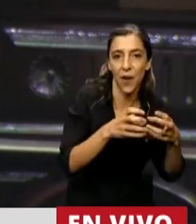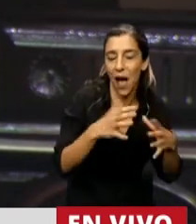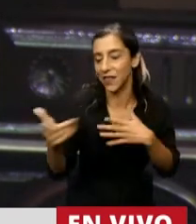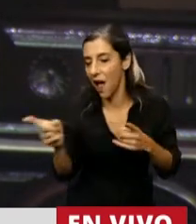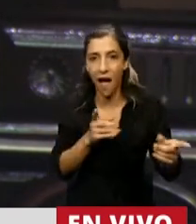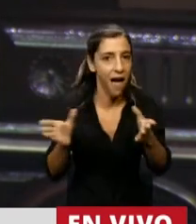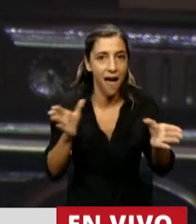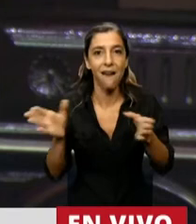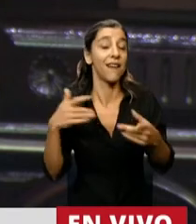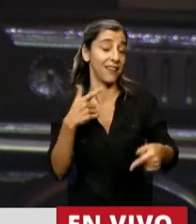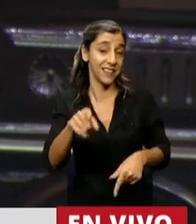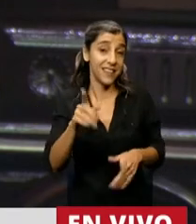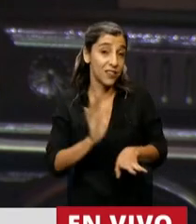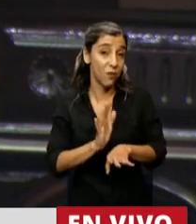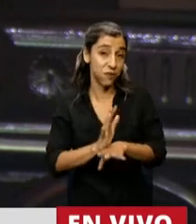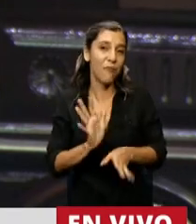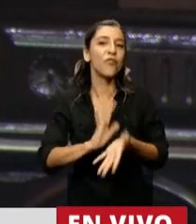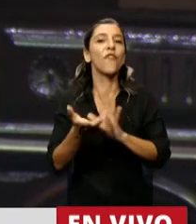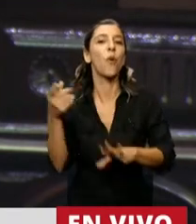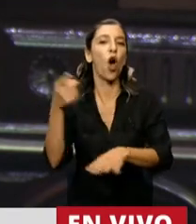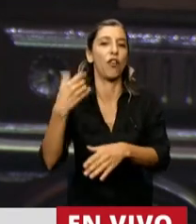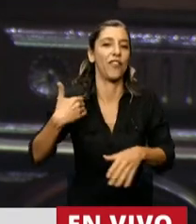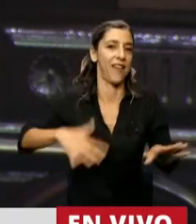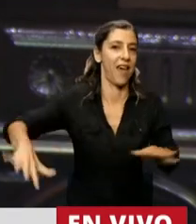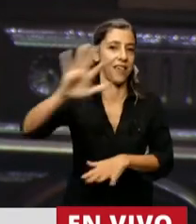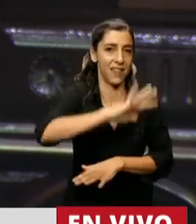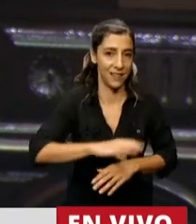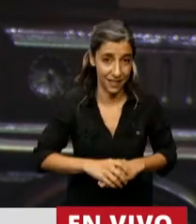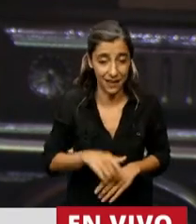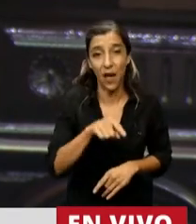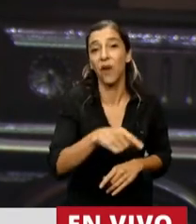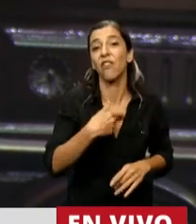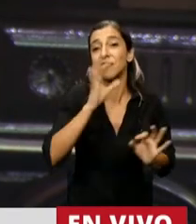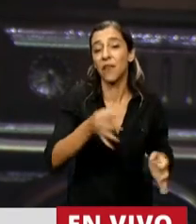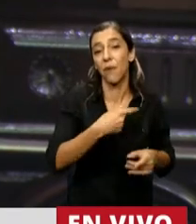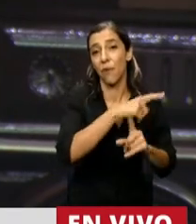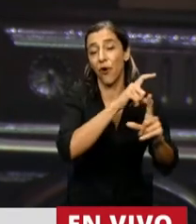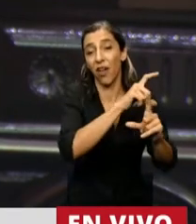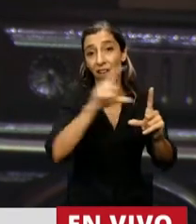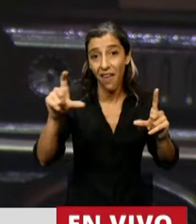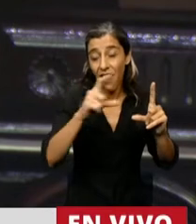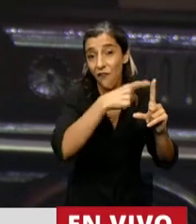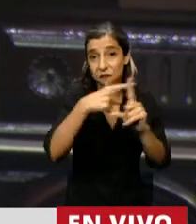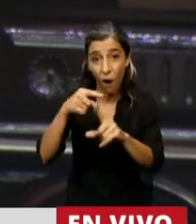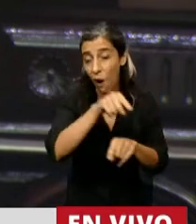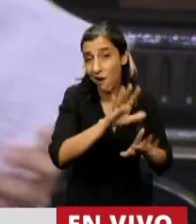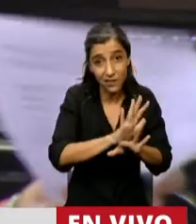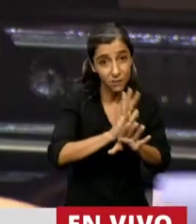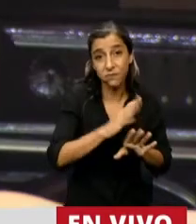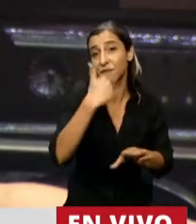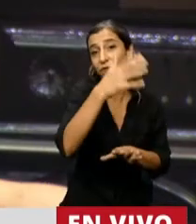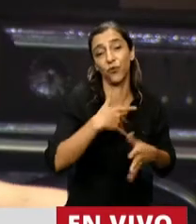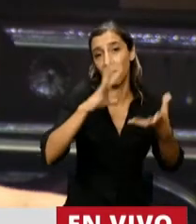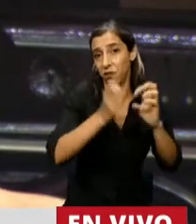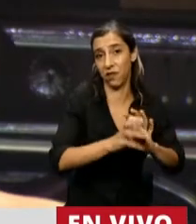subestimarnos a los argentinos, porque esta reforma se va a notar en el bolsillo y no va a haber relato que la tape. Además,